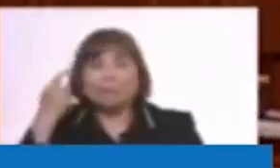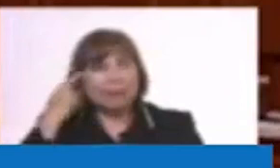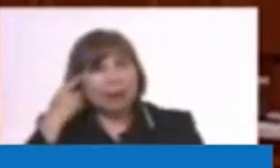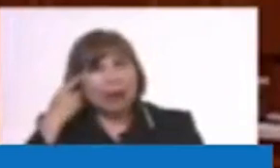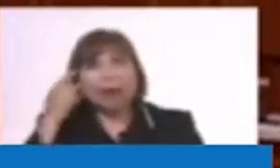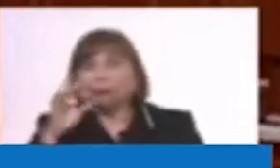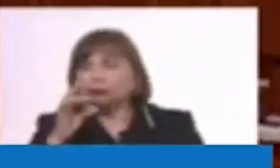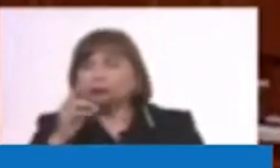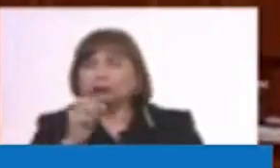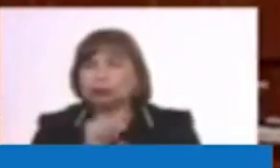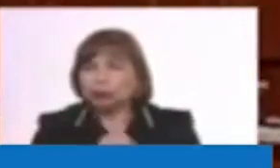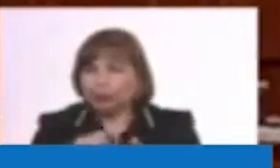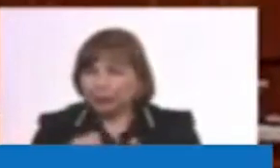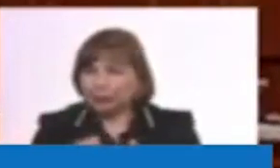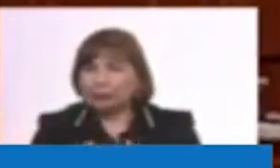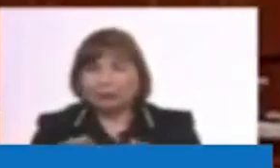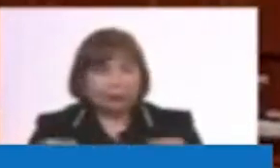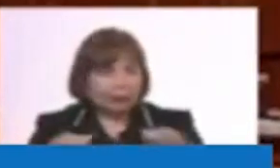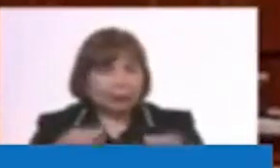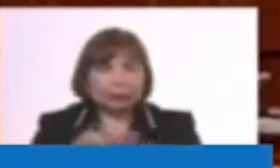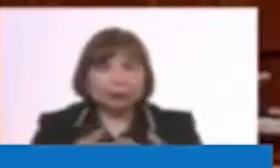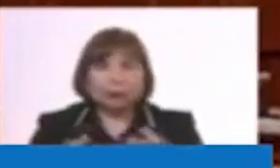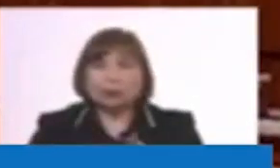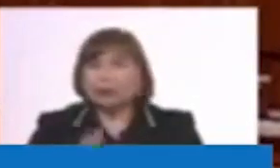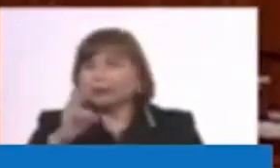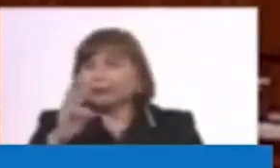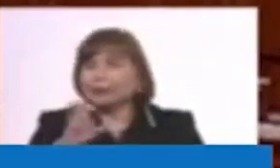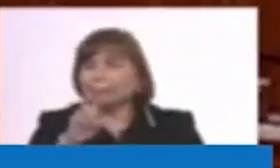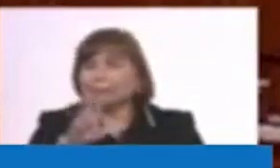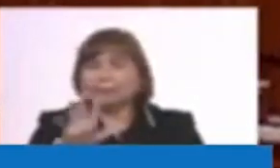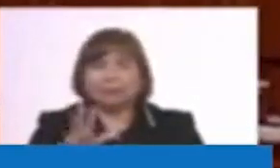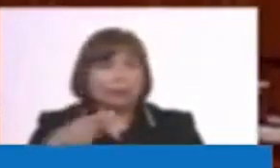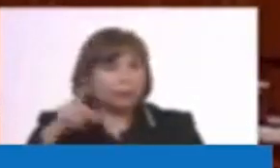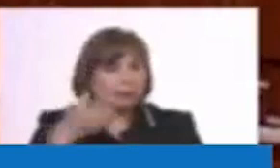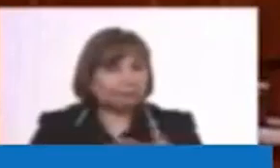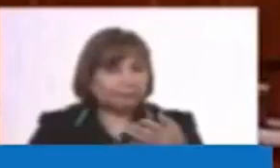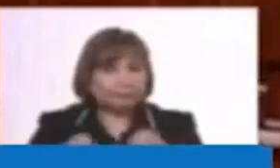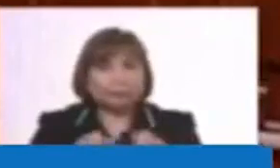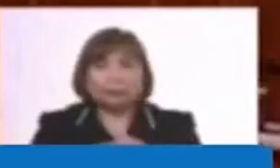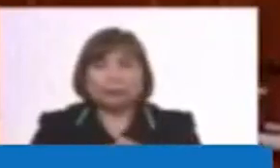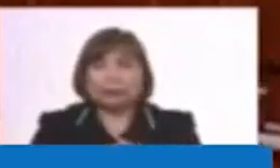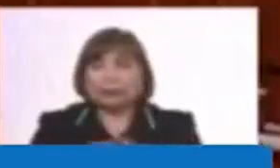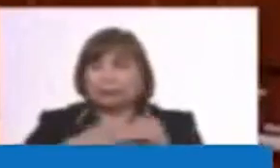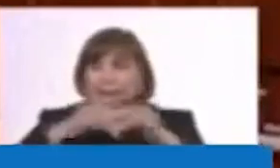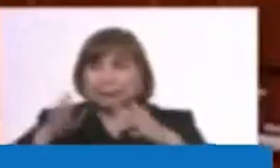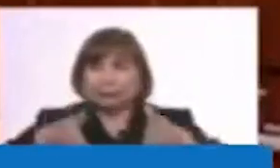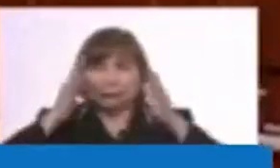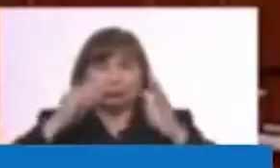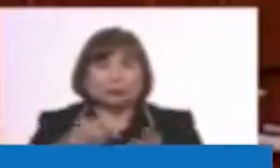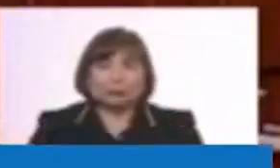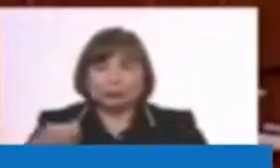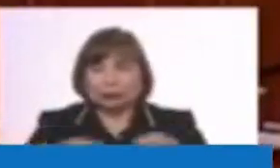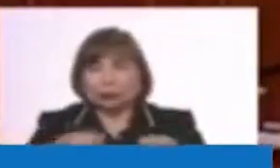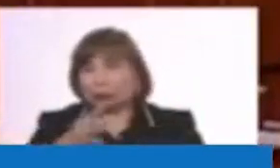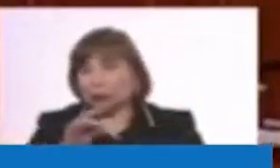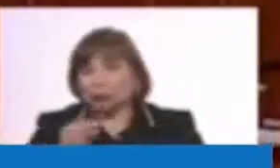los próximos dieciocho meses ejecutaremos 625 proyectos de inversión e infraestructura con inversión de